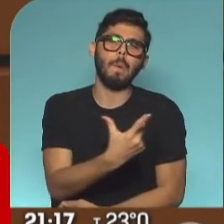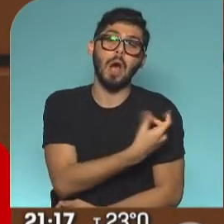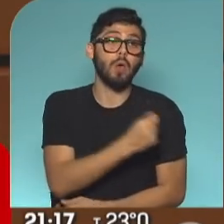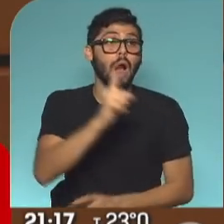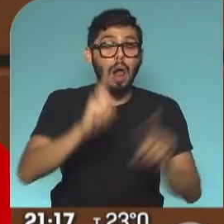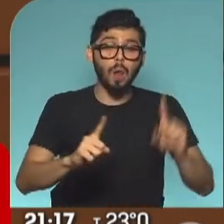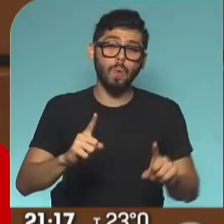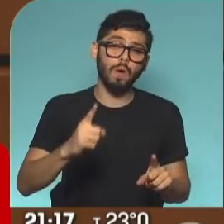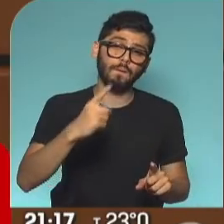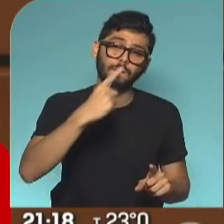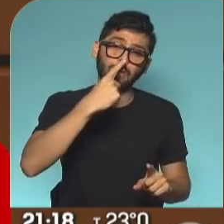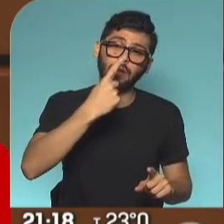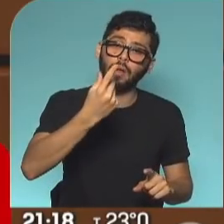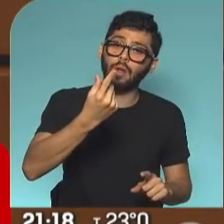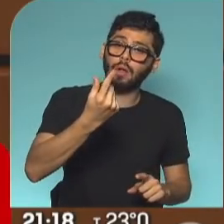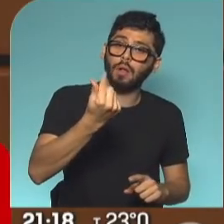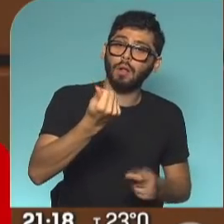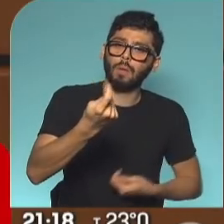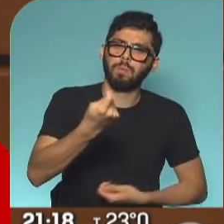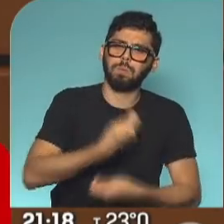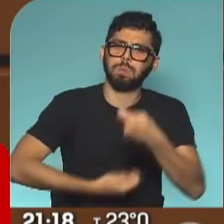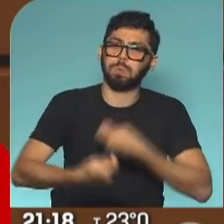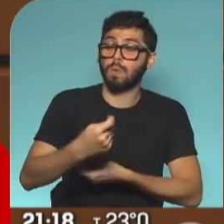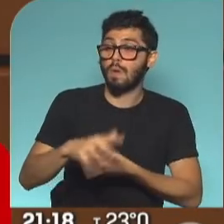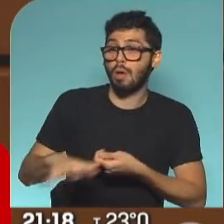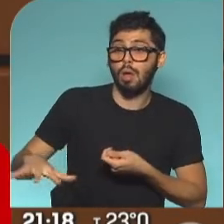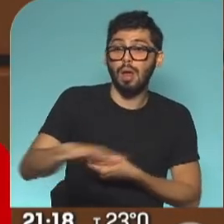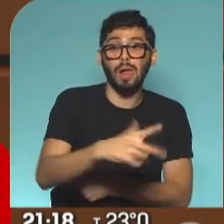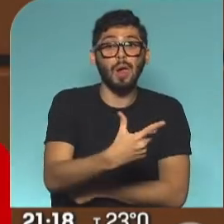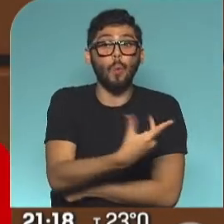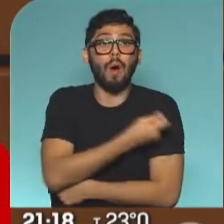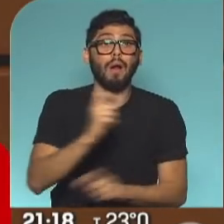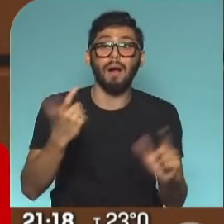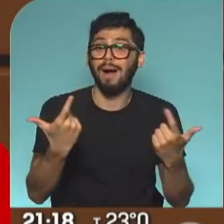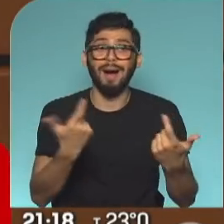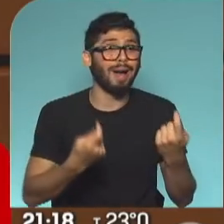lucran y por la que la falta de esa vacuna muchos mueren.